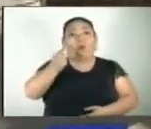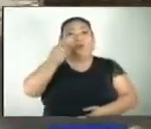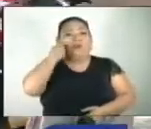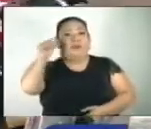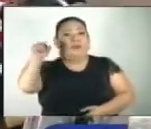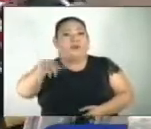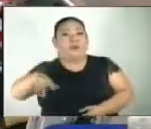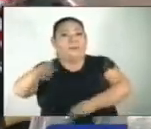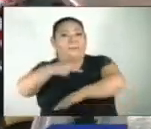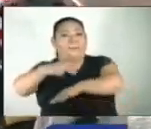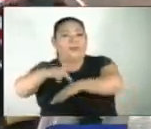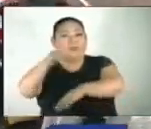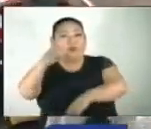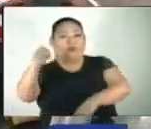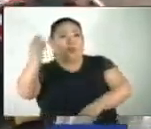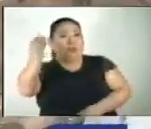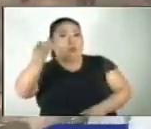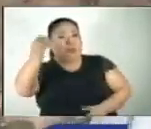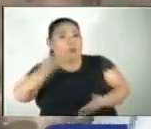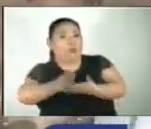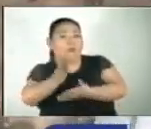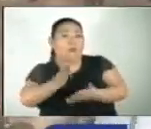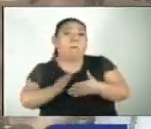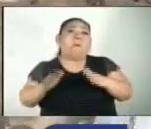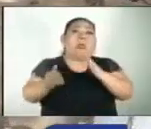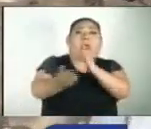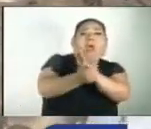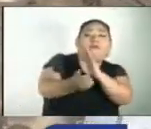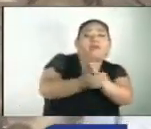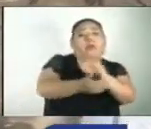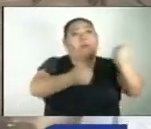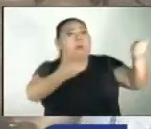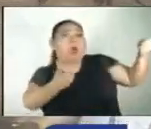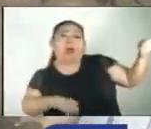Santa Tecla para demostrar su talento.